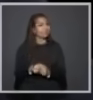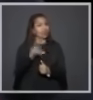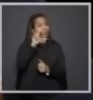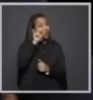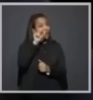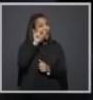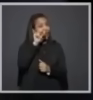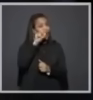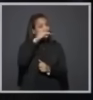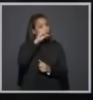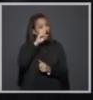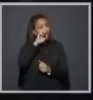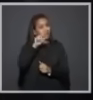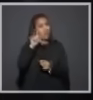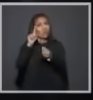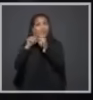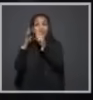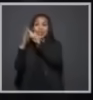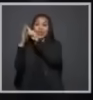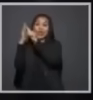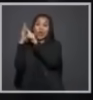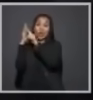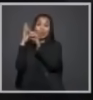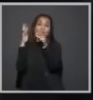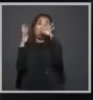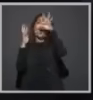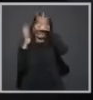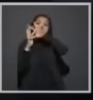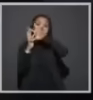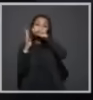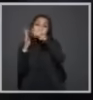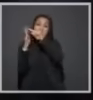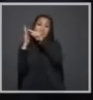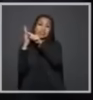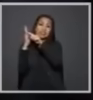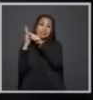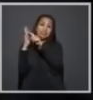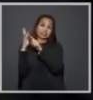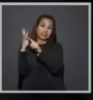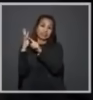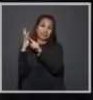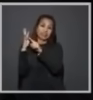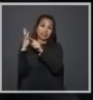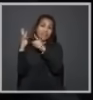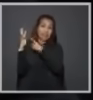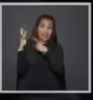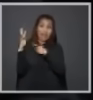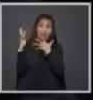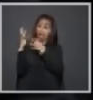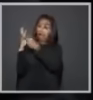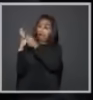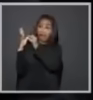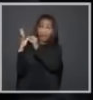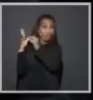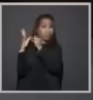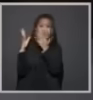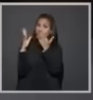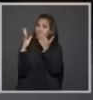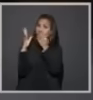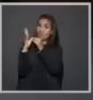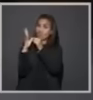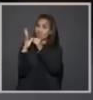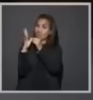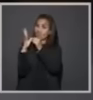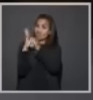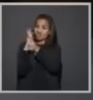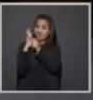De los 4 candidatos restantes, ¿por quién votarías? Tendría que haber otro candidato, ¿no? No. Caso hipotético.